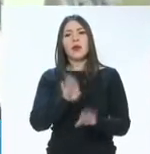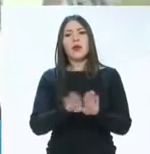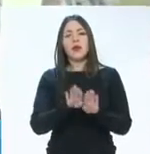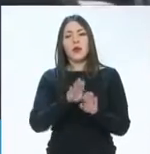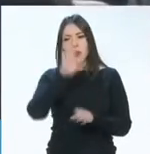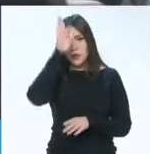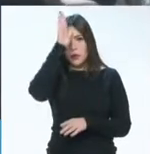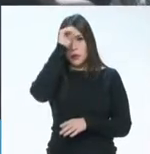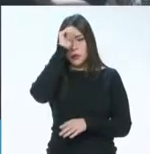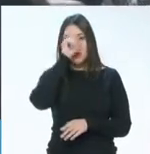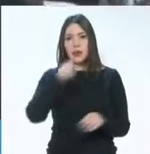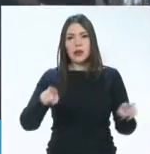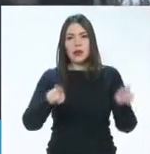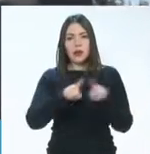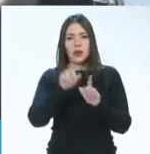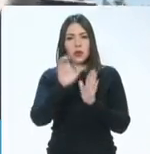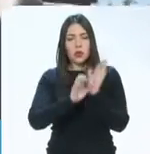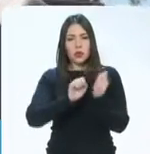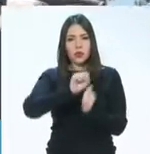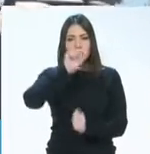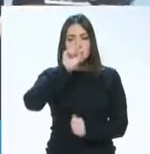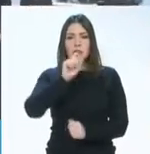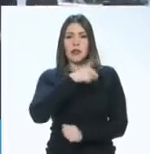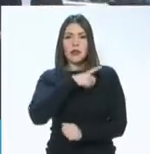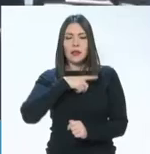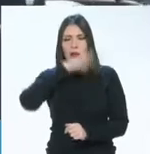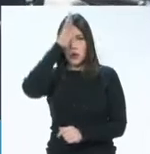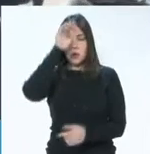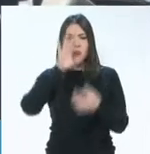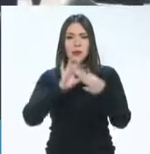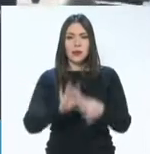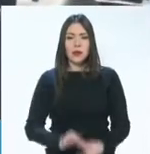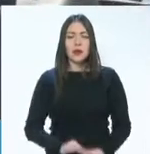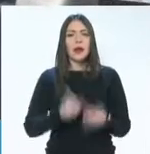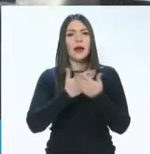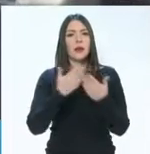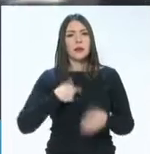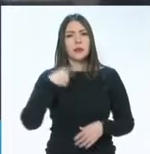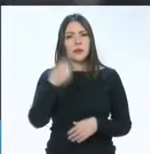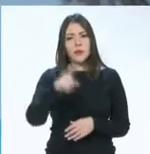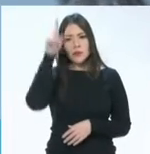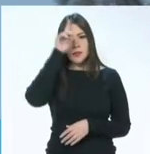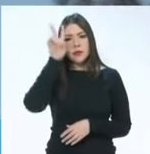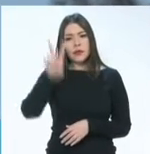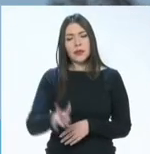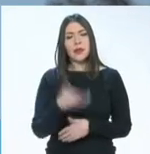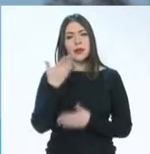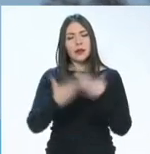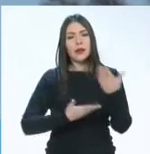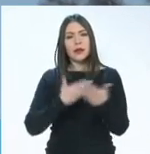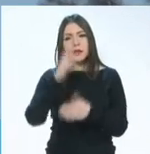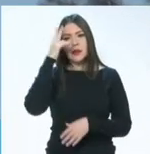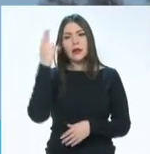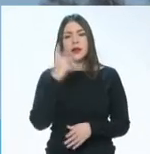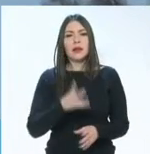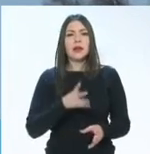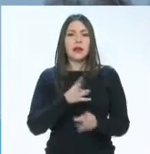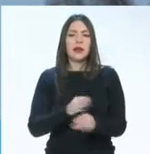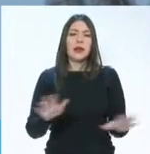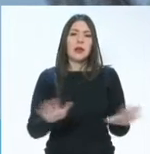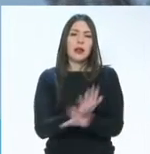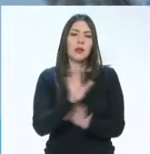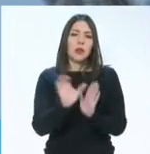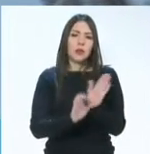limpio constitucionalmente hablando, y yo sugeriría con el mayor respeto pues que modificaran la